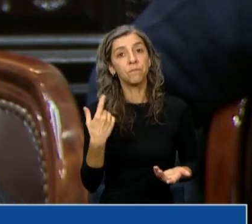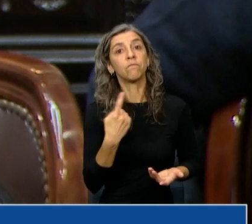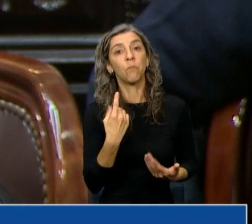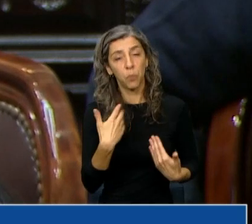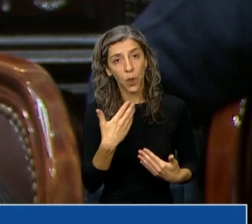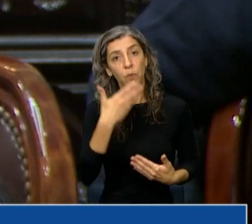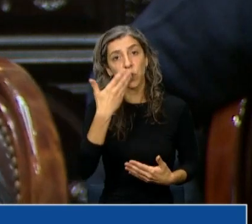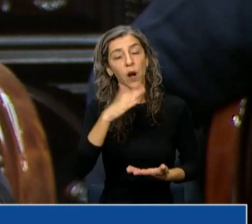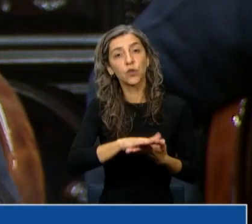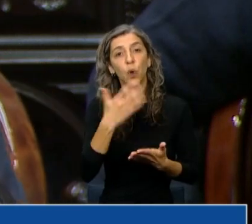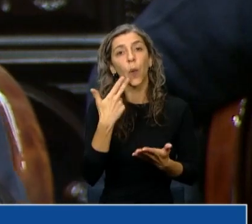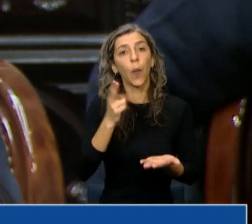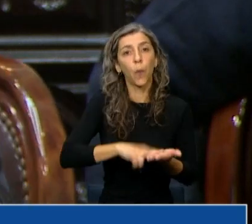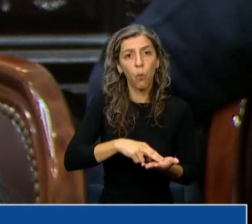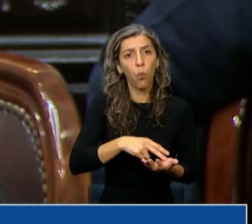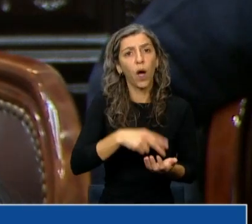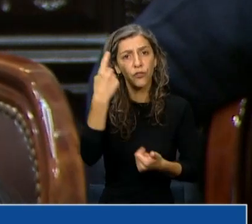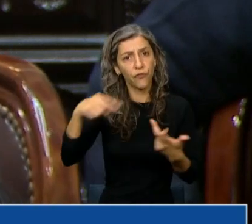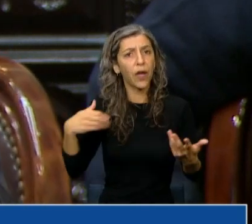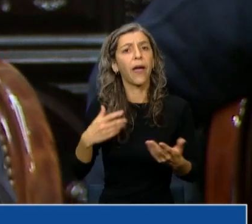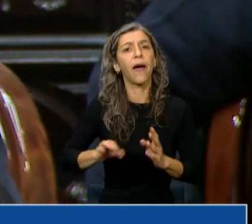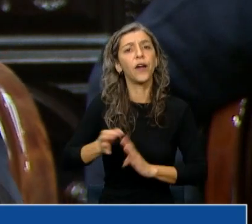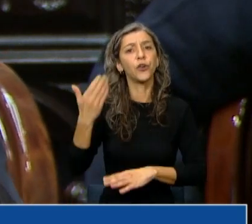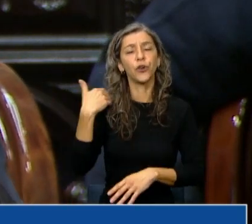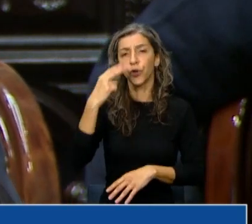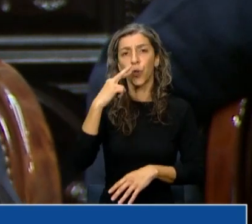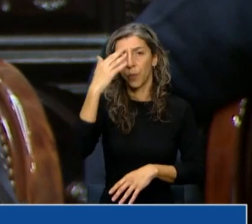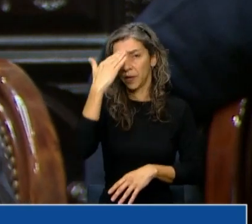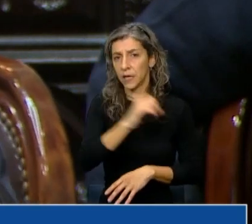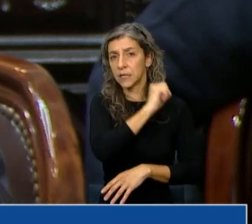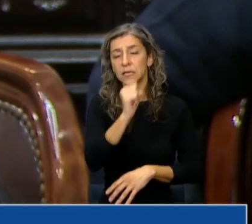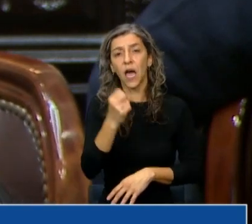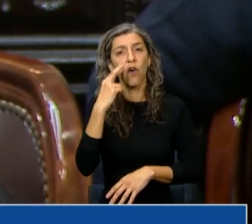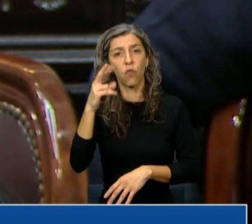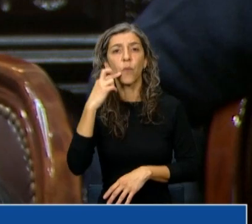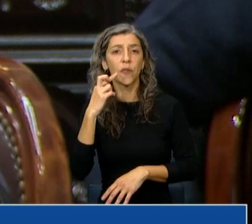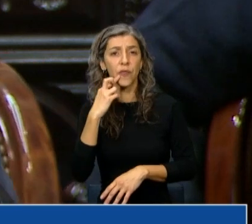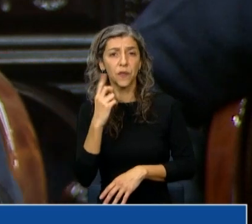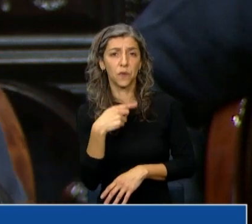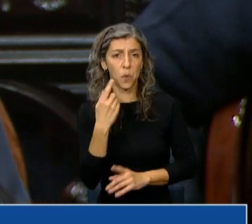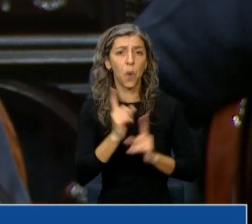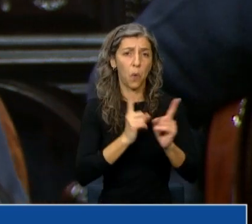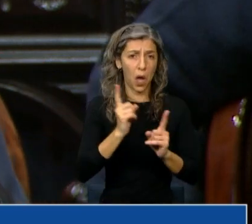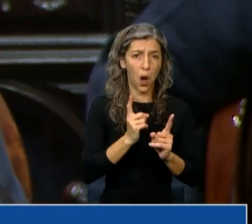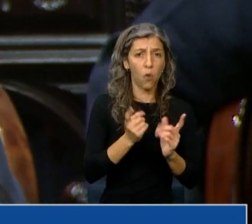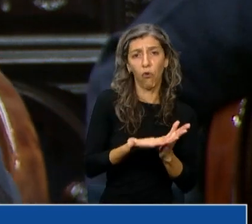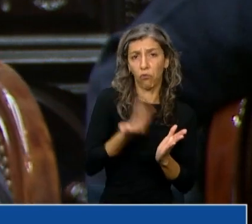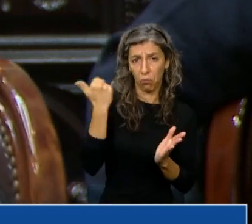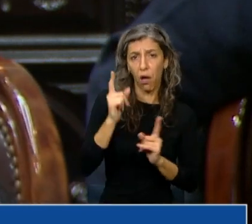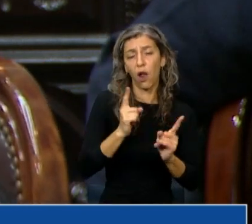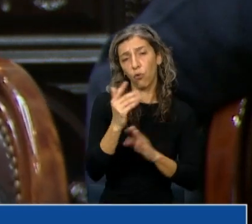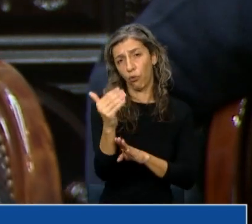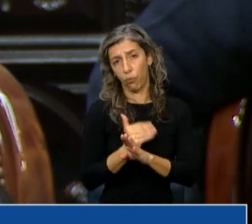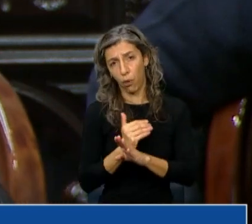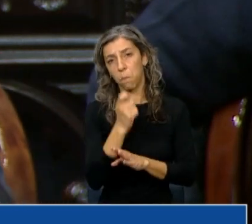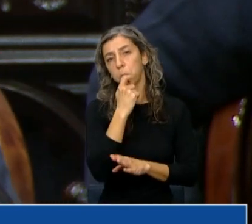impuestos progresivos que entre el periodo de 2015 y 2019 se eliminaron o se bajaron en la Argentina. Mire,